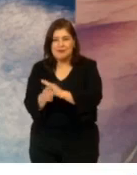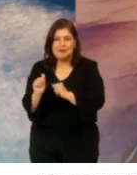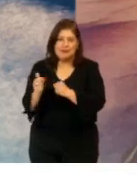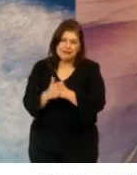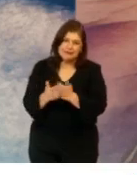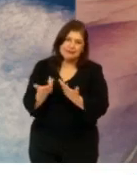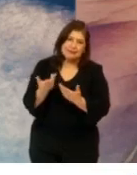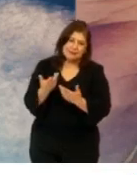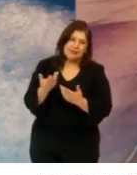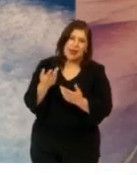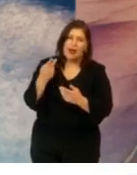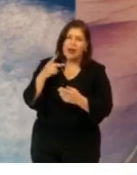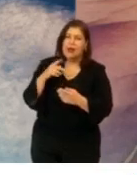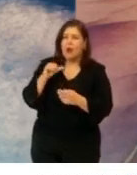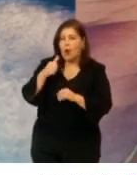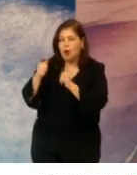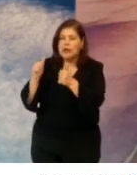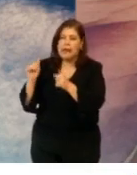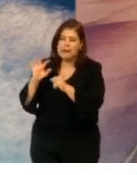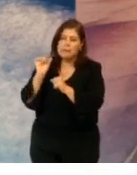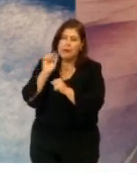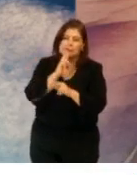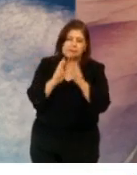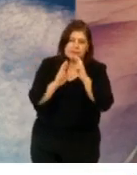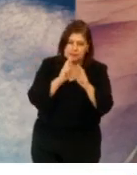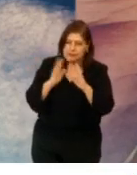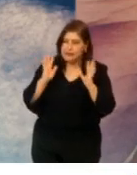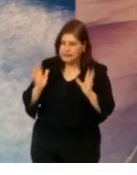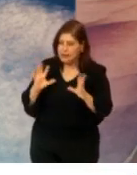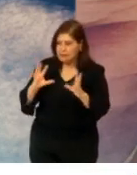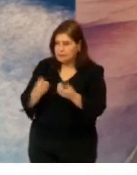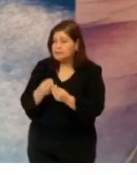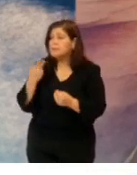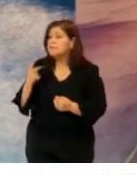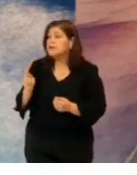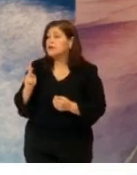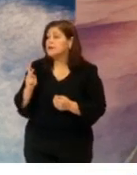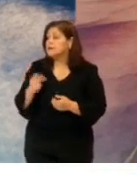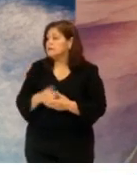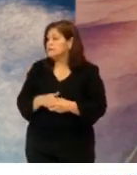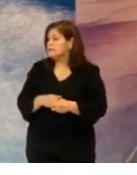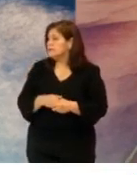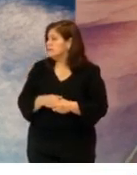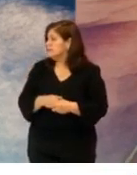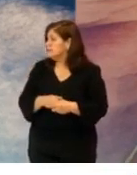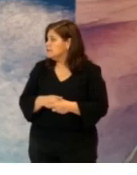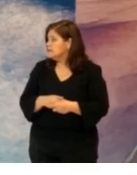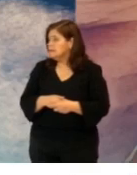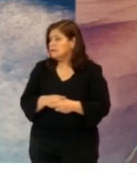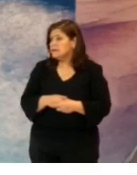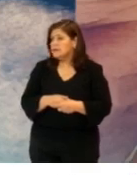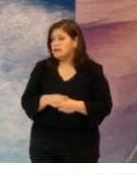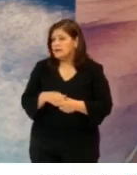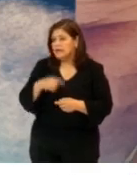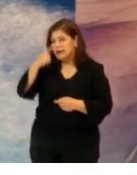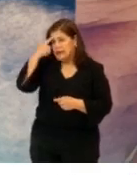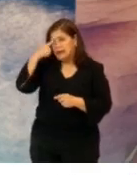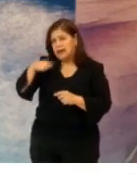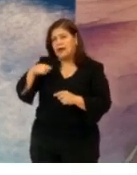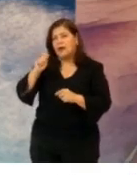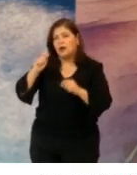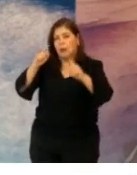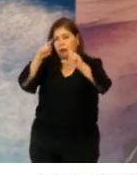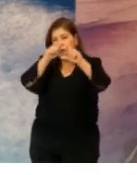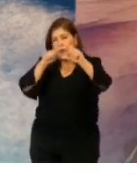quedaron abordadas, y que me parece quien puso como el dardo en el centro del